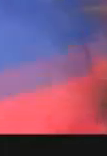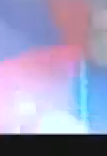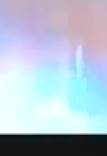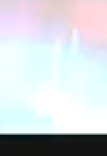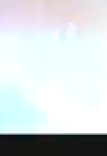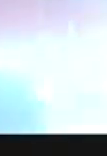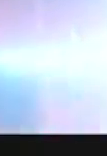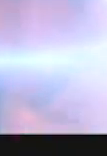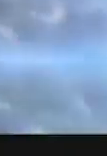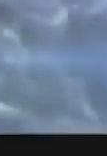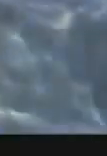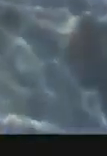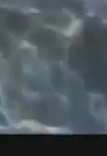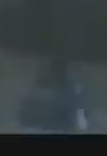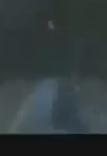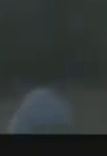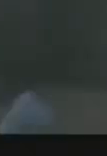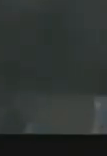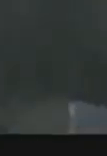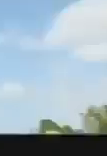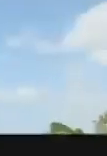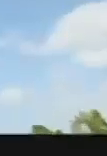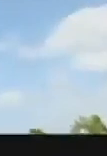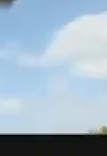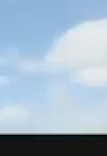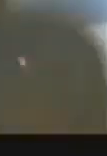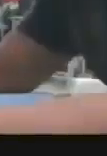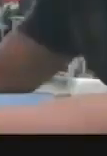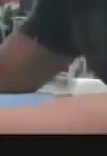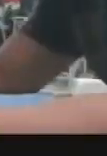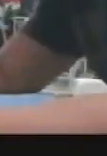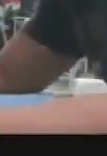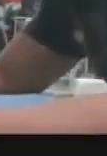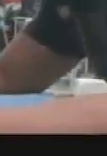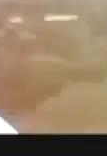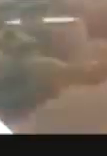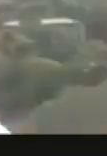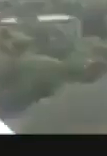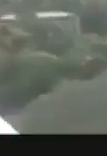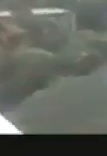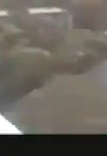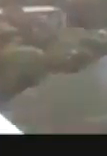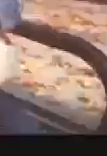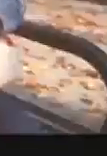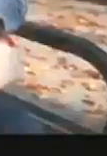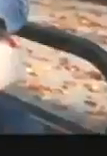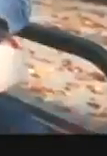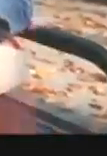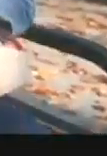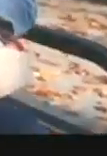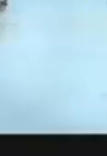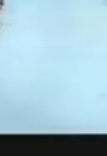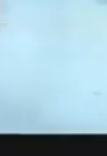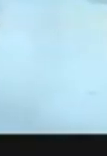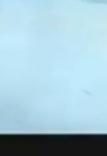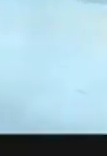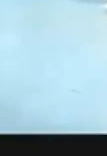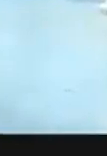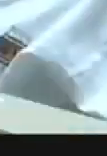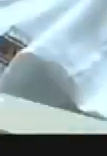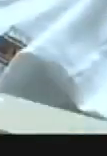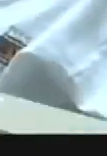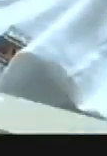su libertad y su gloria. Y nosotros estamos en posibilidades de avanzar en una integración, en una unión